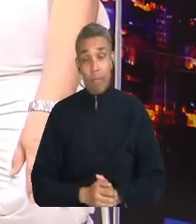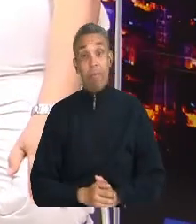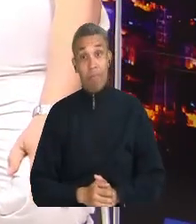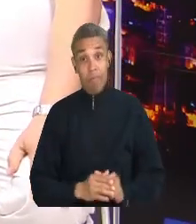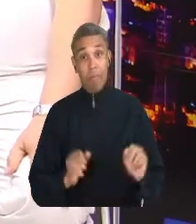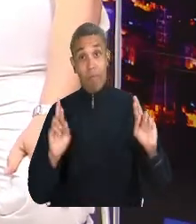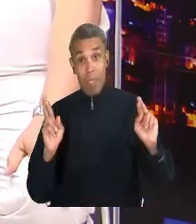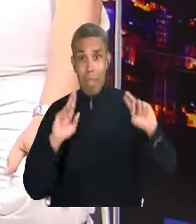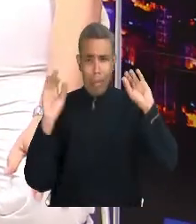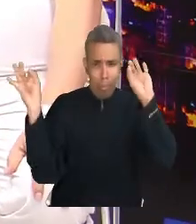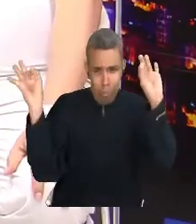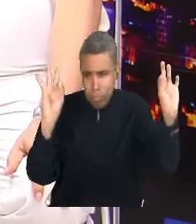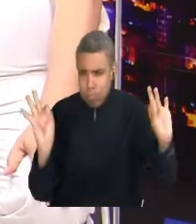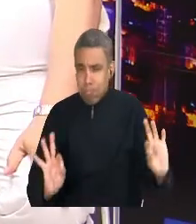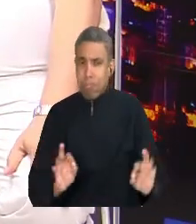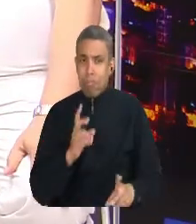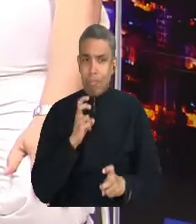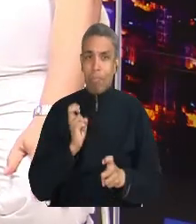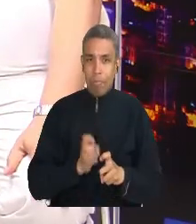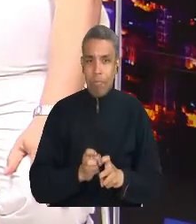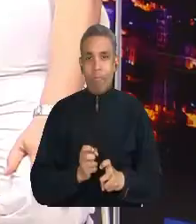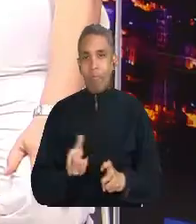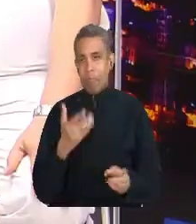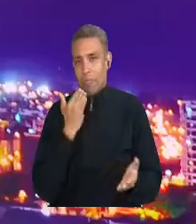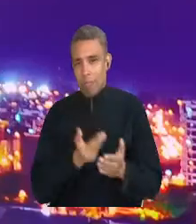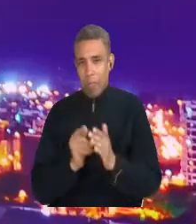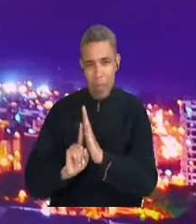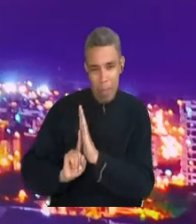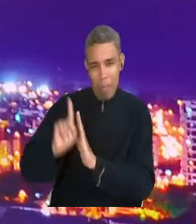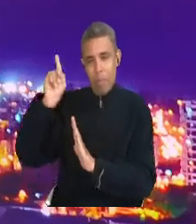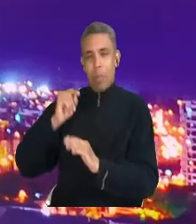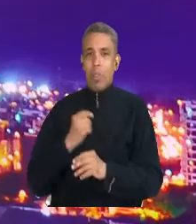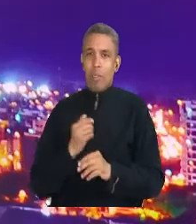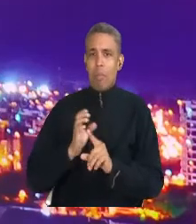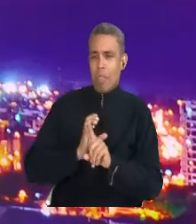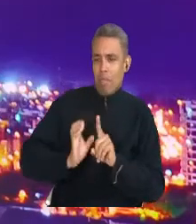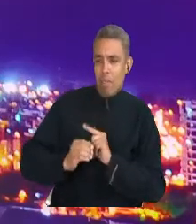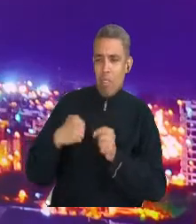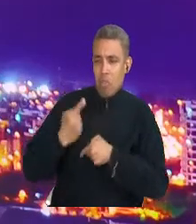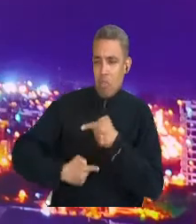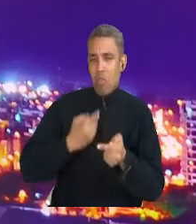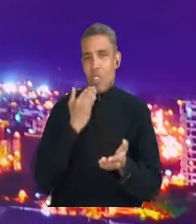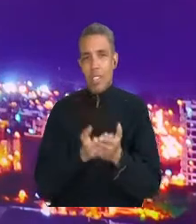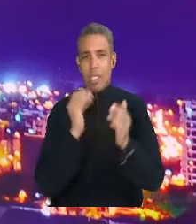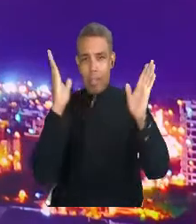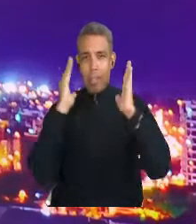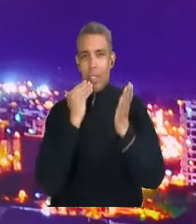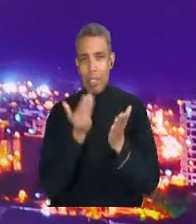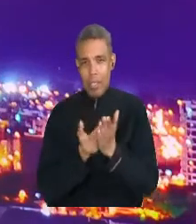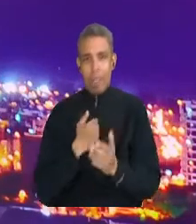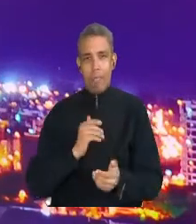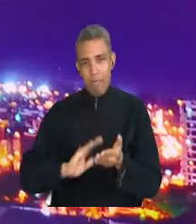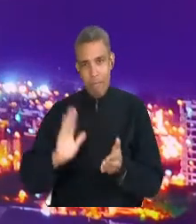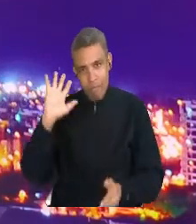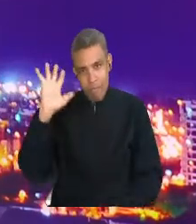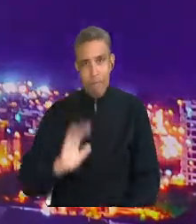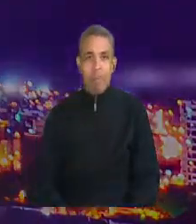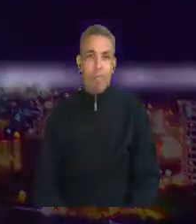difícil, pero qué importante que se mantenga esta tradición en Barranca Bermeja. A ustedes por su atención, mil gracias. Con permiso, buenas